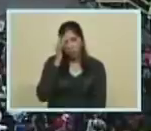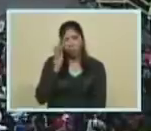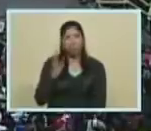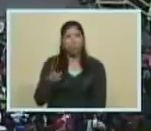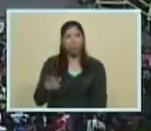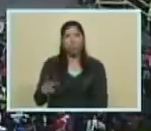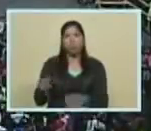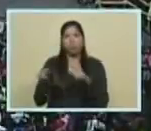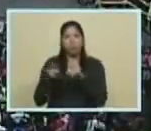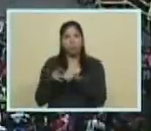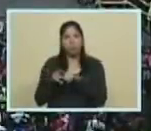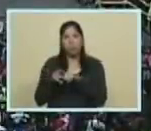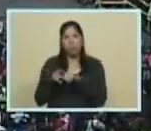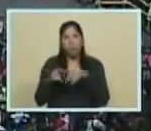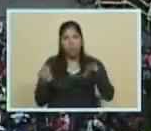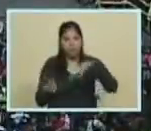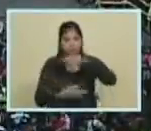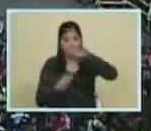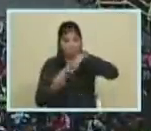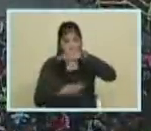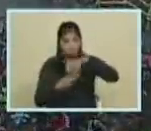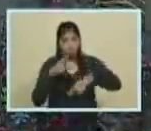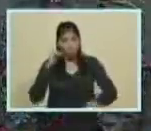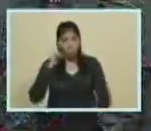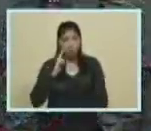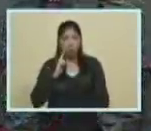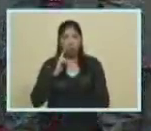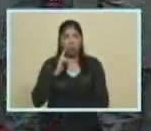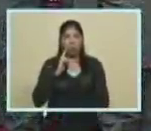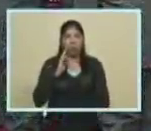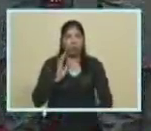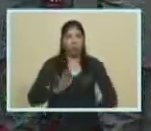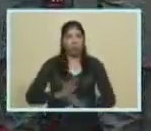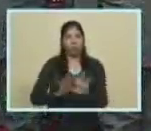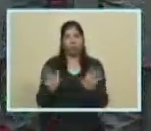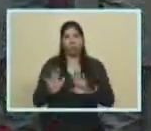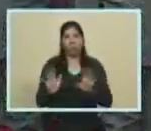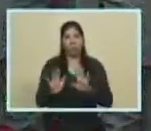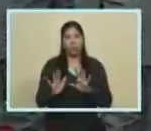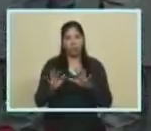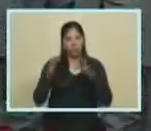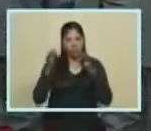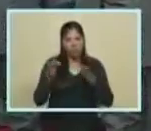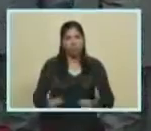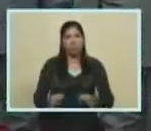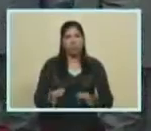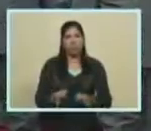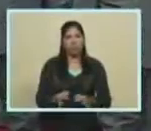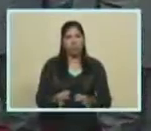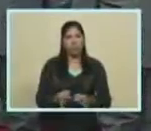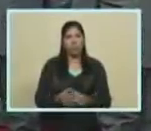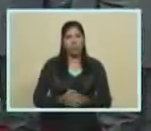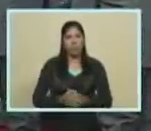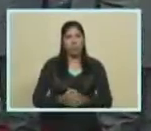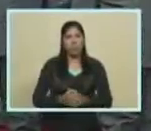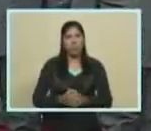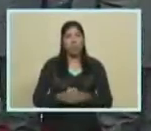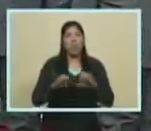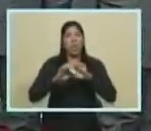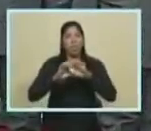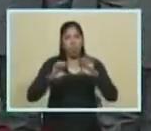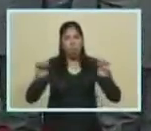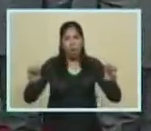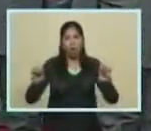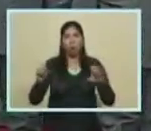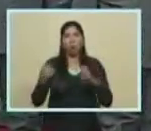permitió que la revolución bolivariana hiciera realidad la obra de la educación